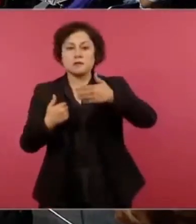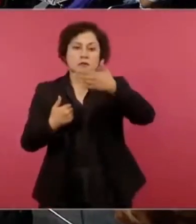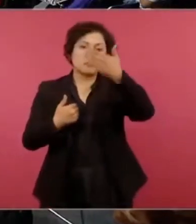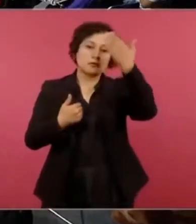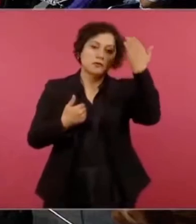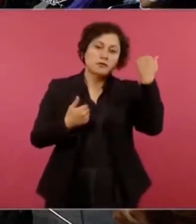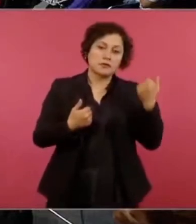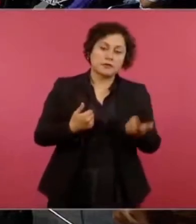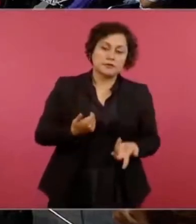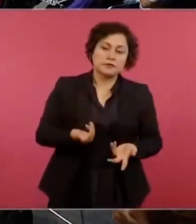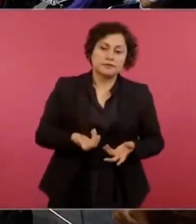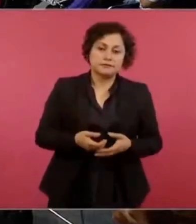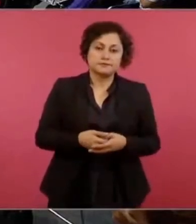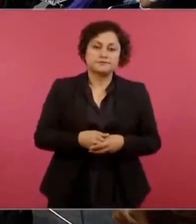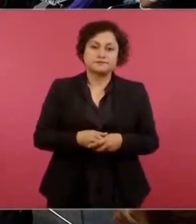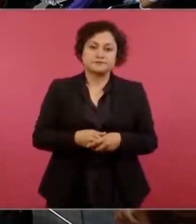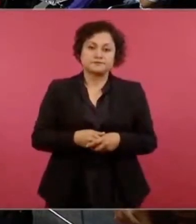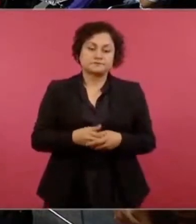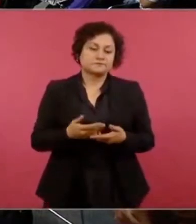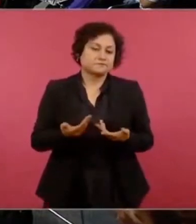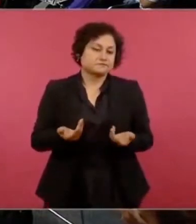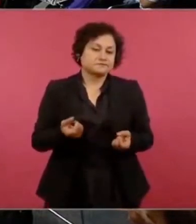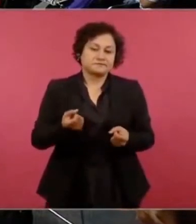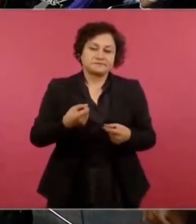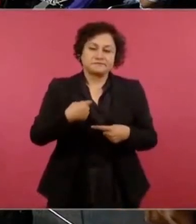A la autocomplacencia.